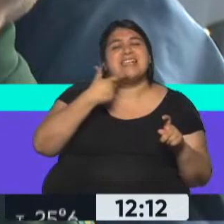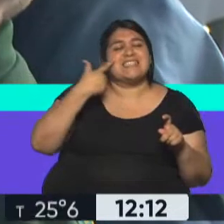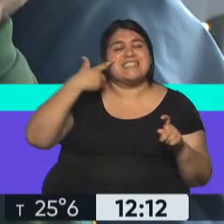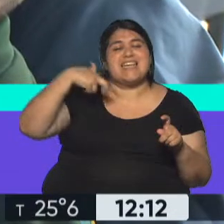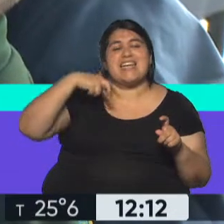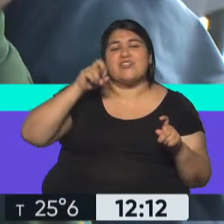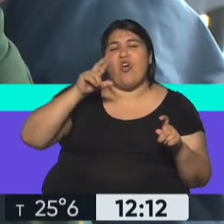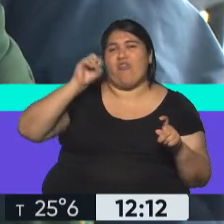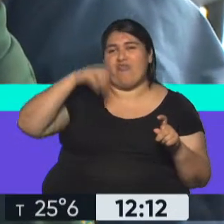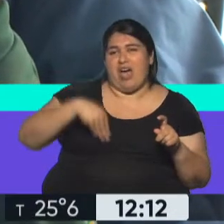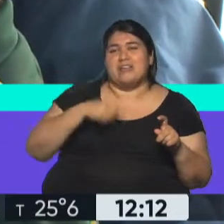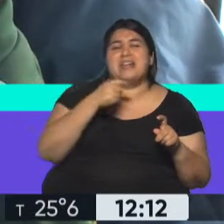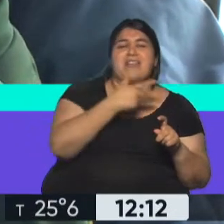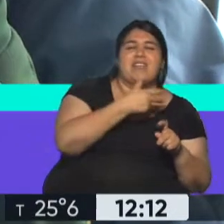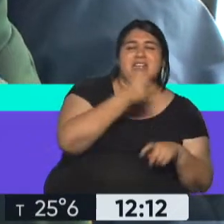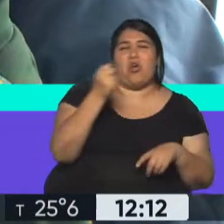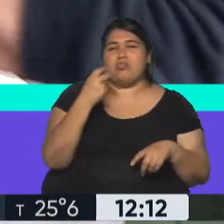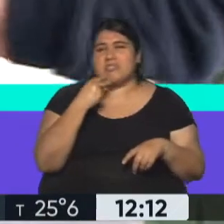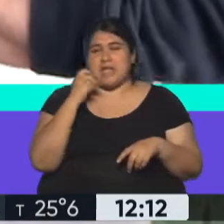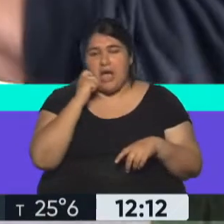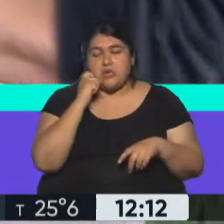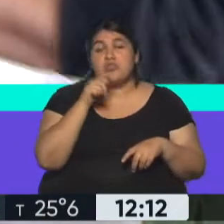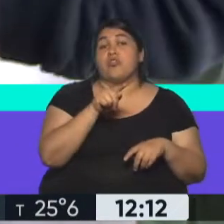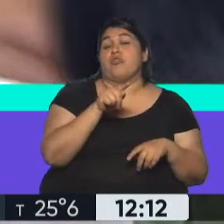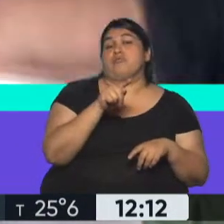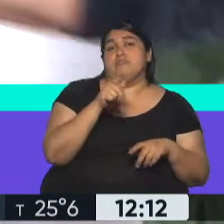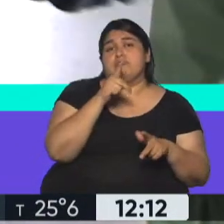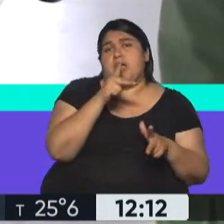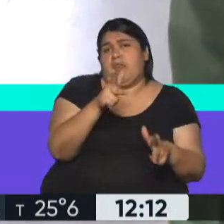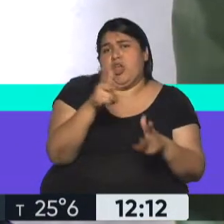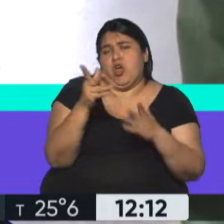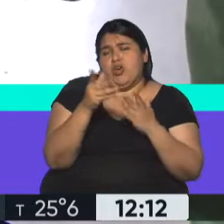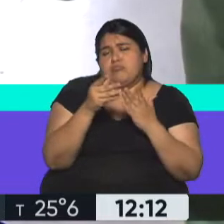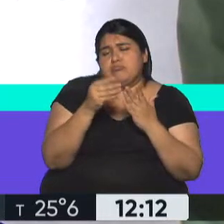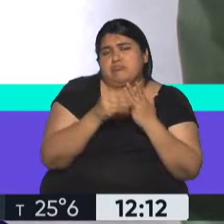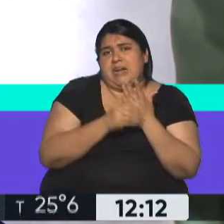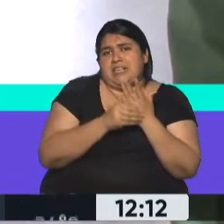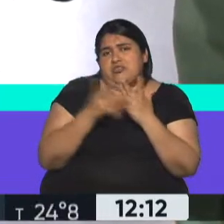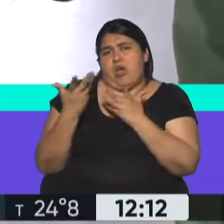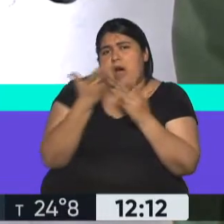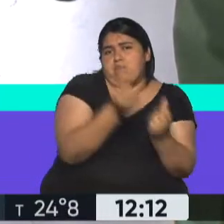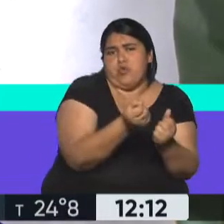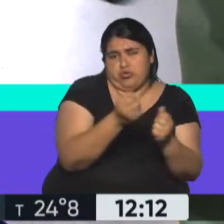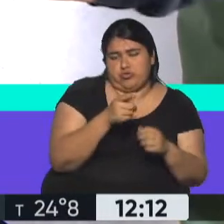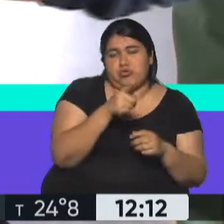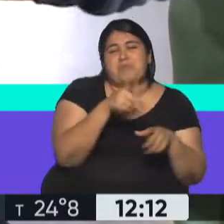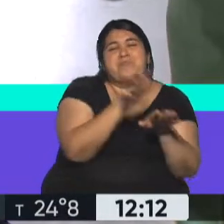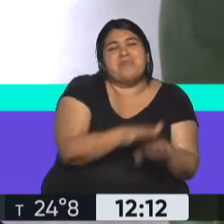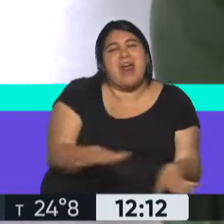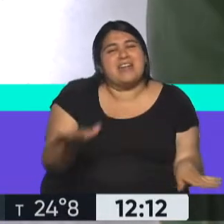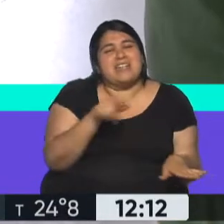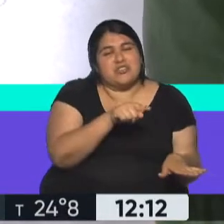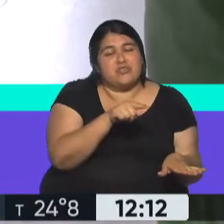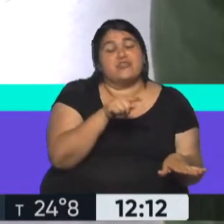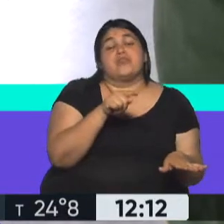y 11 años. El Consejo Federal de Salud salió a dar su respaldo a la campaña de vacunación pediátrica. Durante el encuentro, las